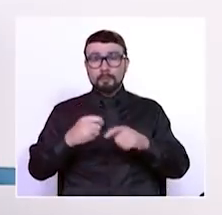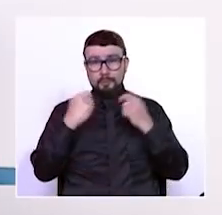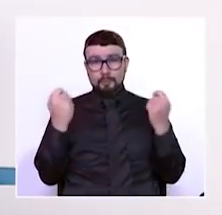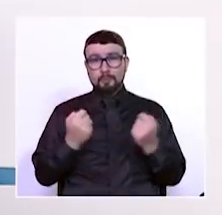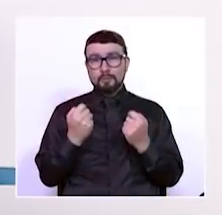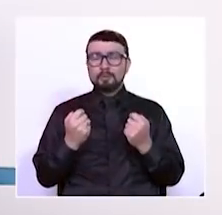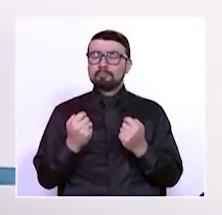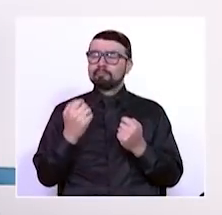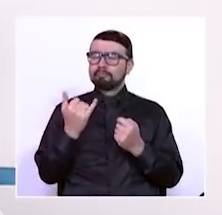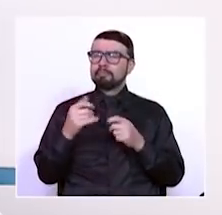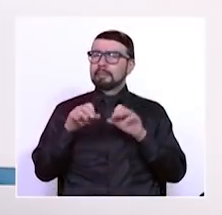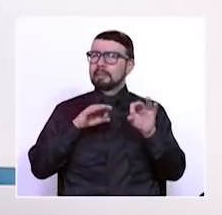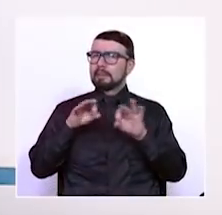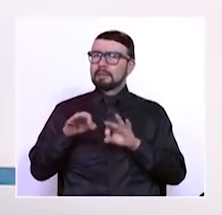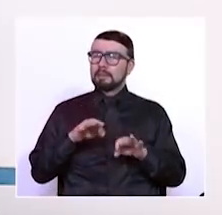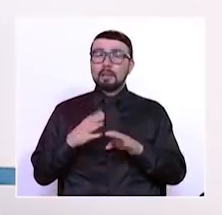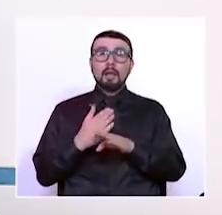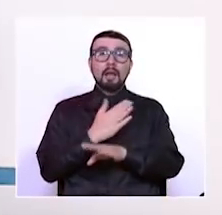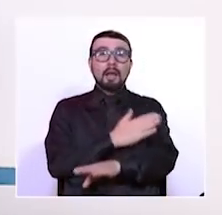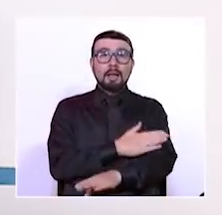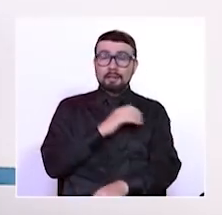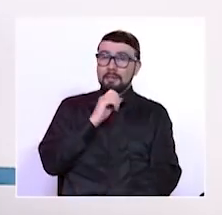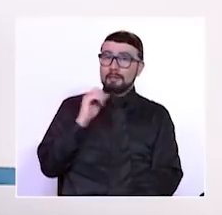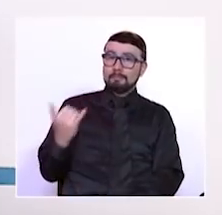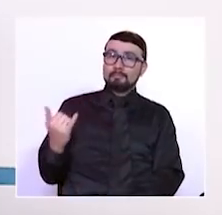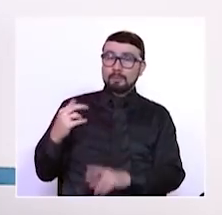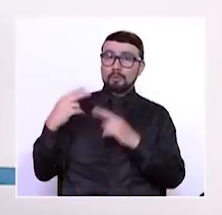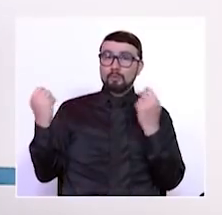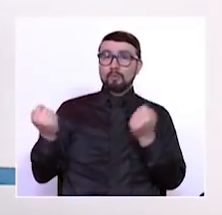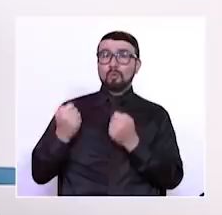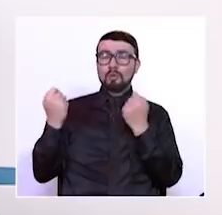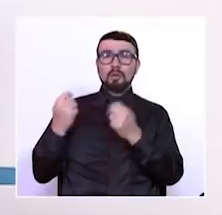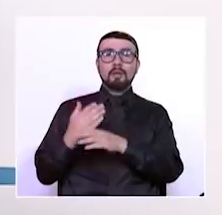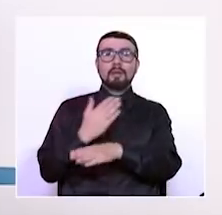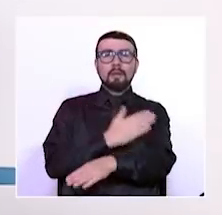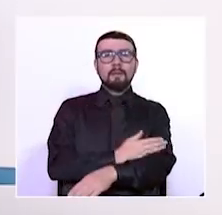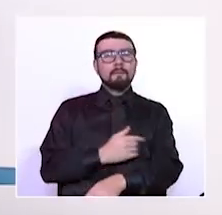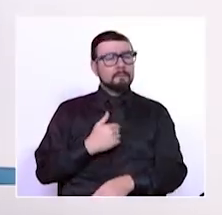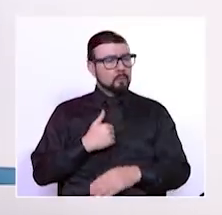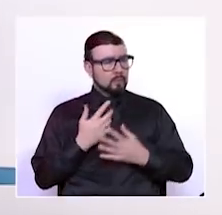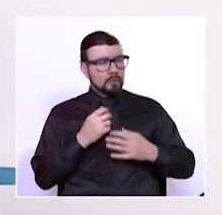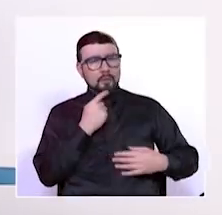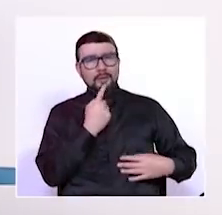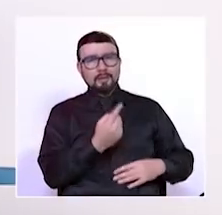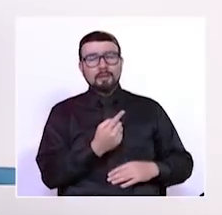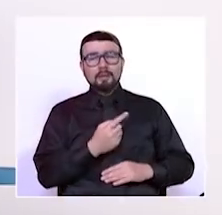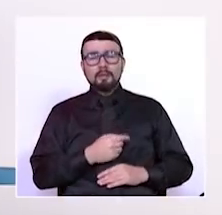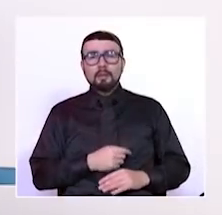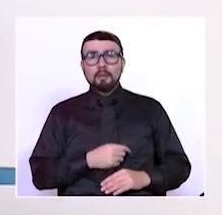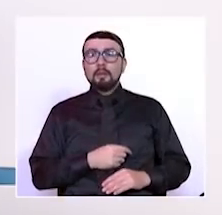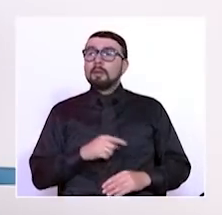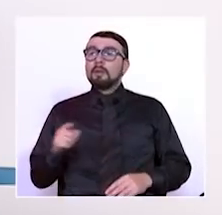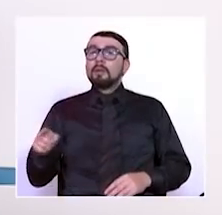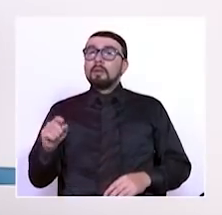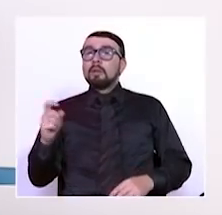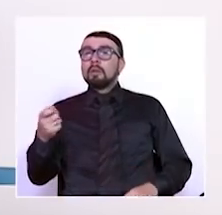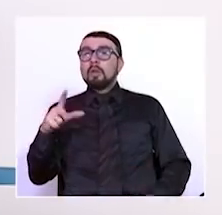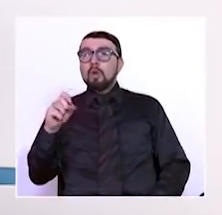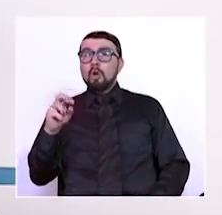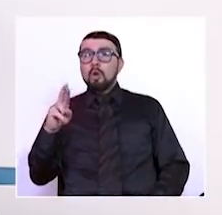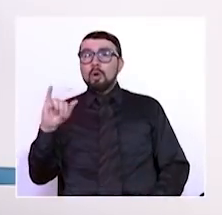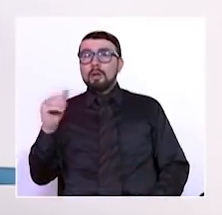corte de comerciales, pero antes de este corte de comerciales quiero decir algo que nos escribe doña Gloria